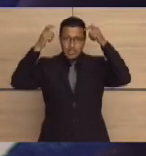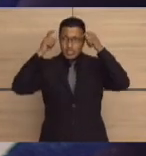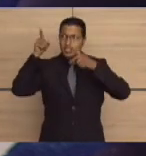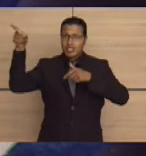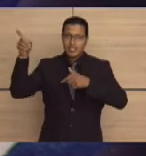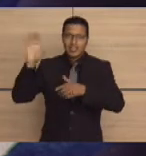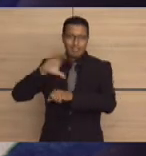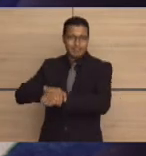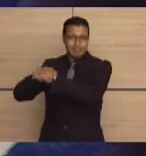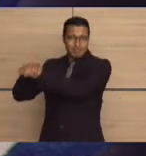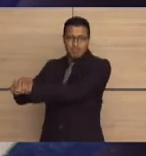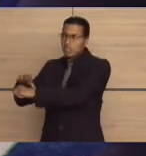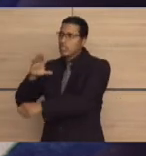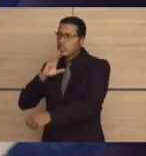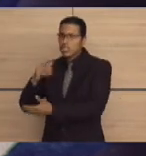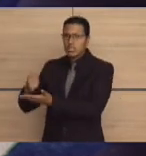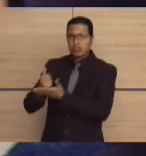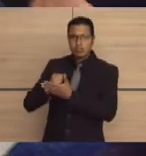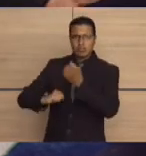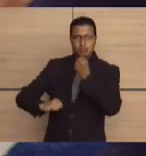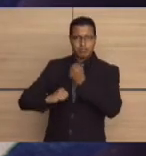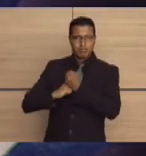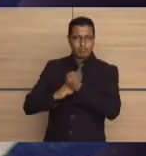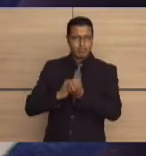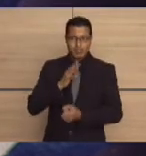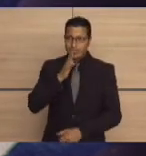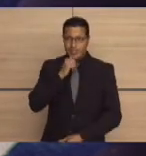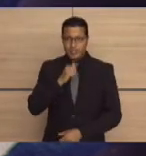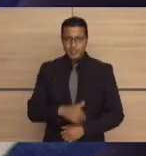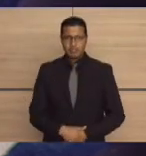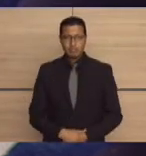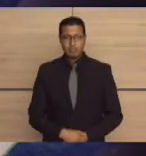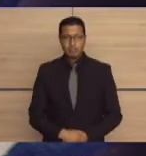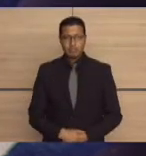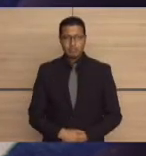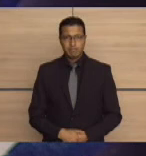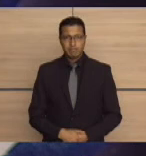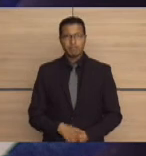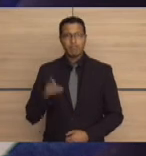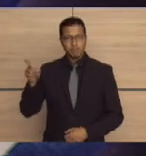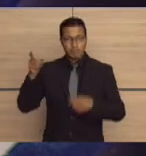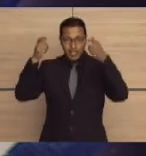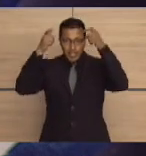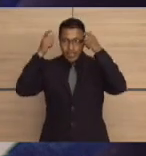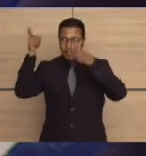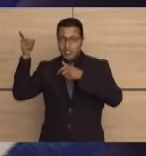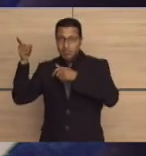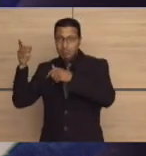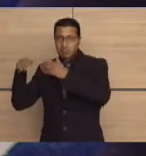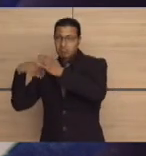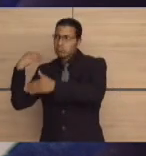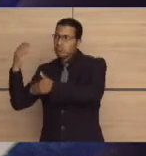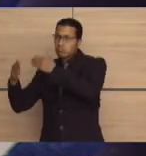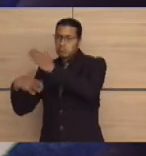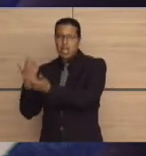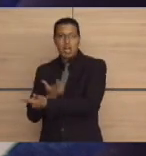maniatado y entonces no había quien defendiera el imperio español aquí. Pero el rey ha escapado, bueno, el rey lo ha dejado